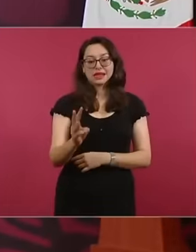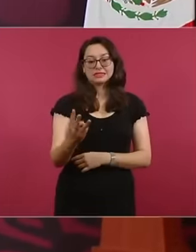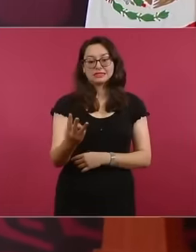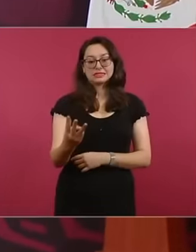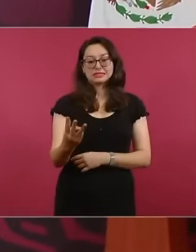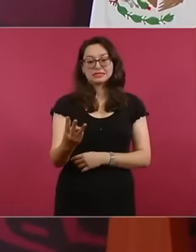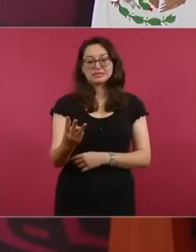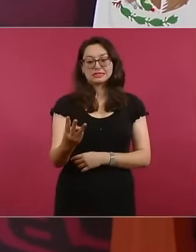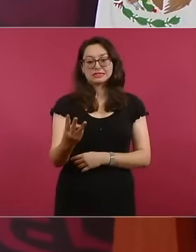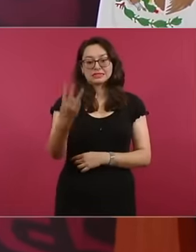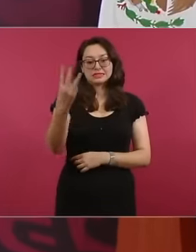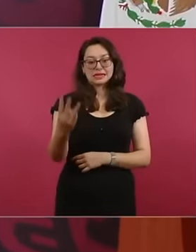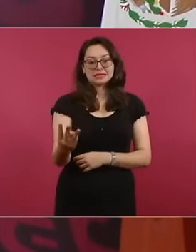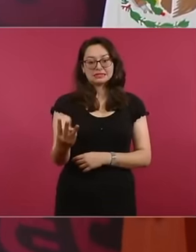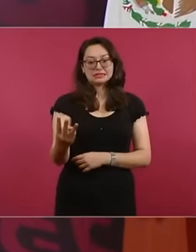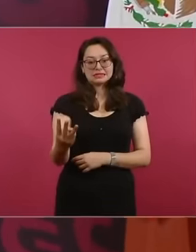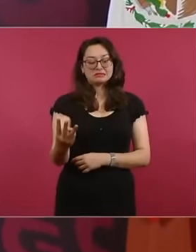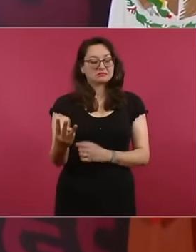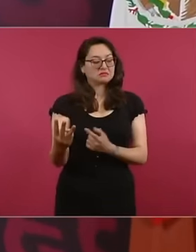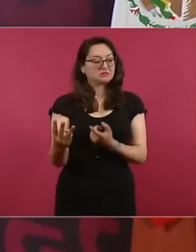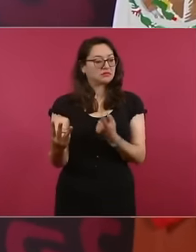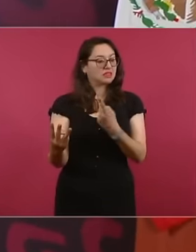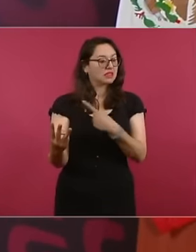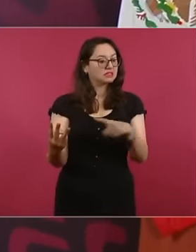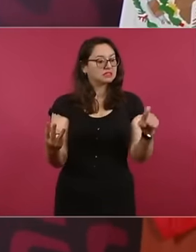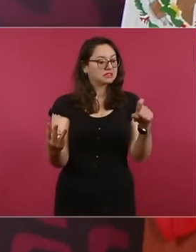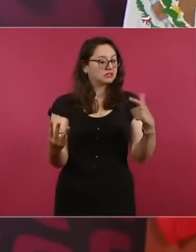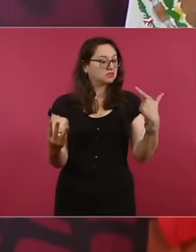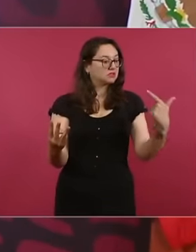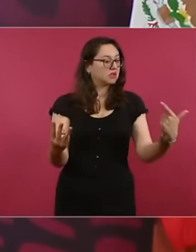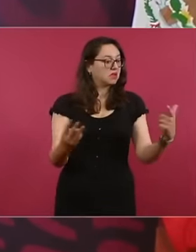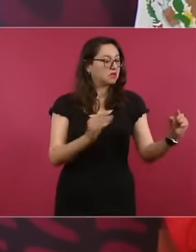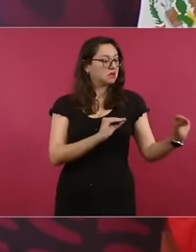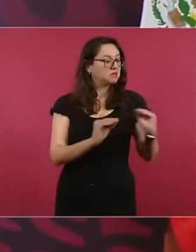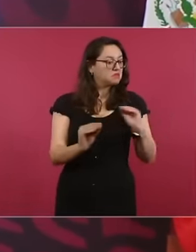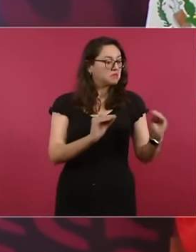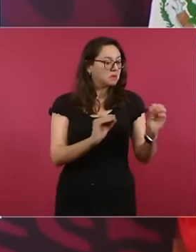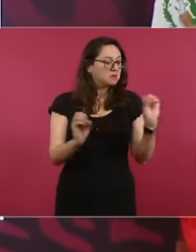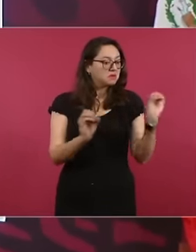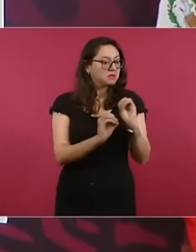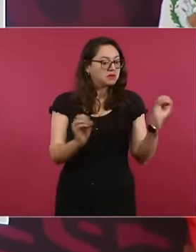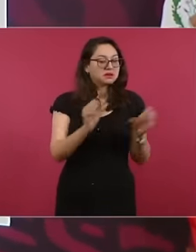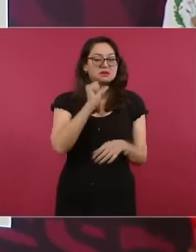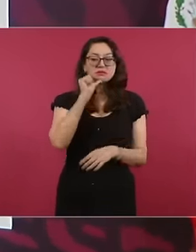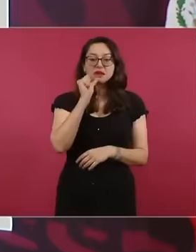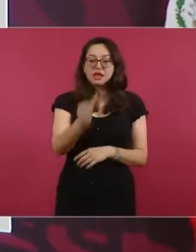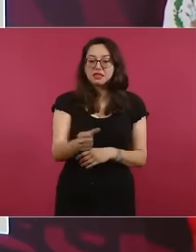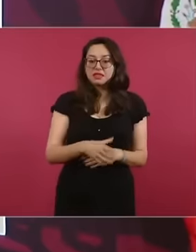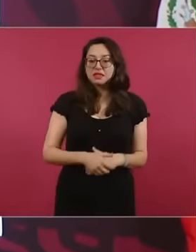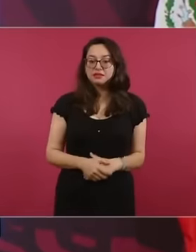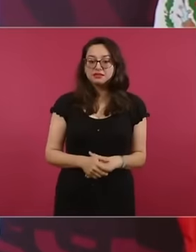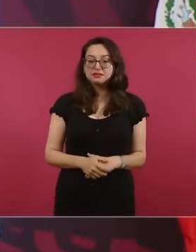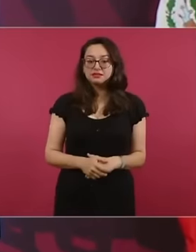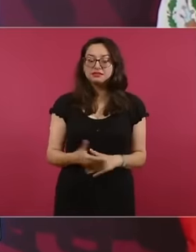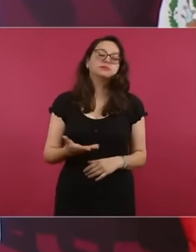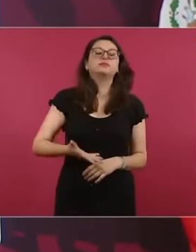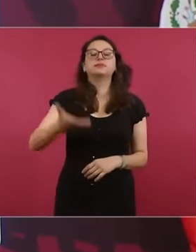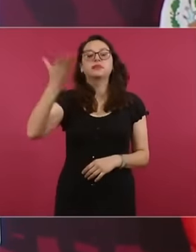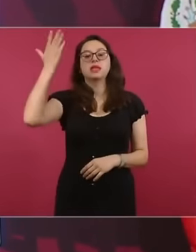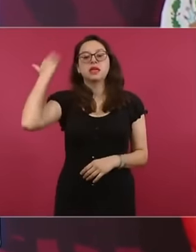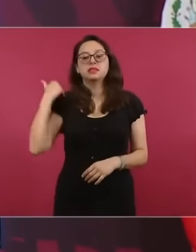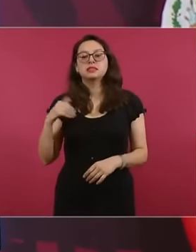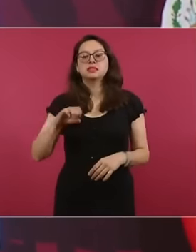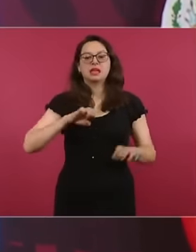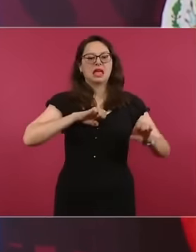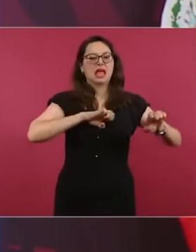¿Cómo engañaron de que iba a llegar la inversión extranjera a raudales? Que íbamos a estar produciendo con